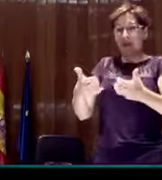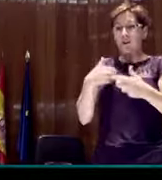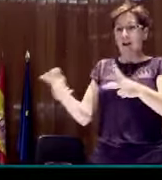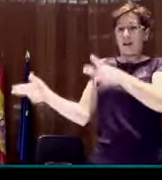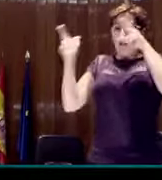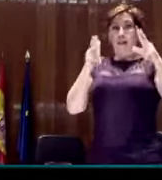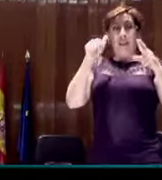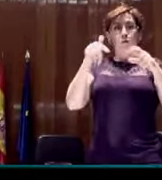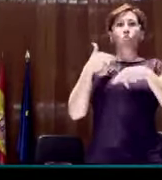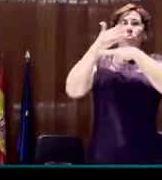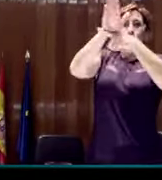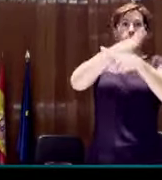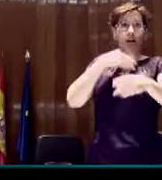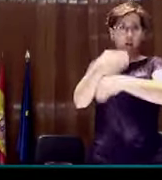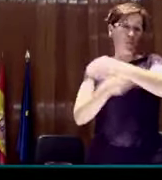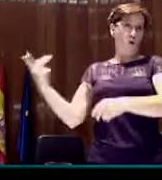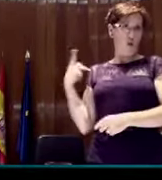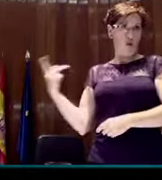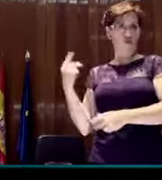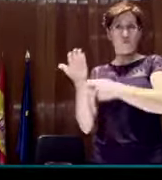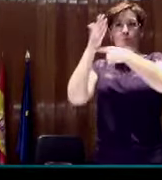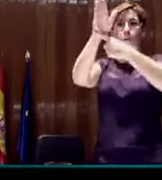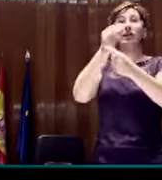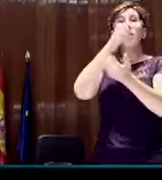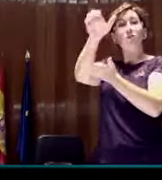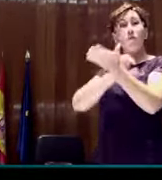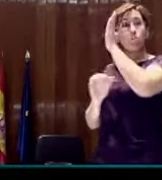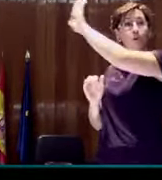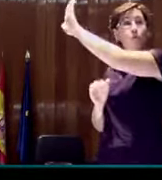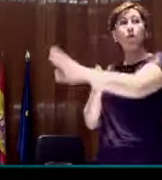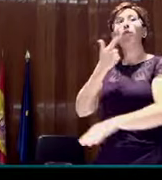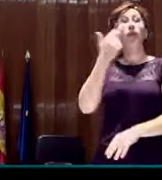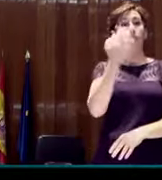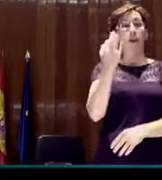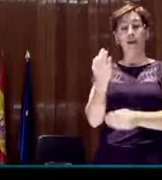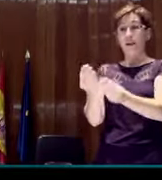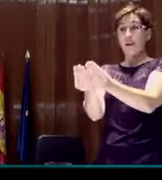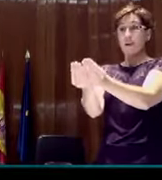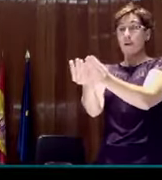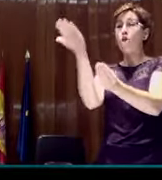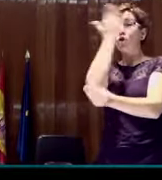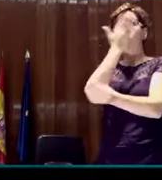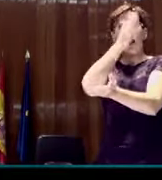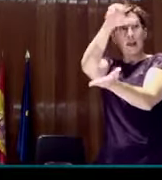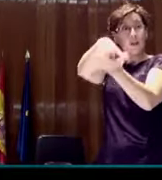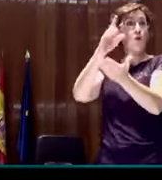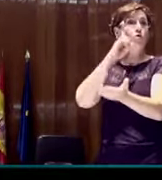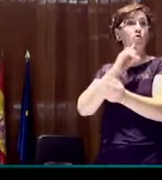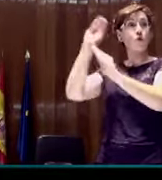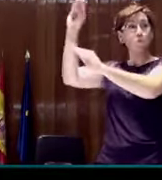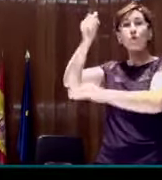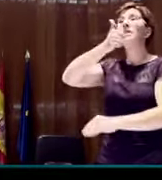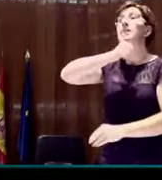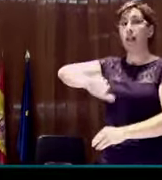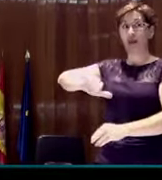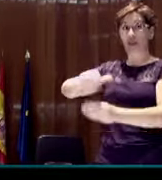hacer Isabel y yo, es que en ese informe se dice que cuando desapareció el colegio para sordos de Islandia, porque a